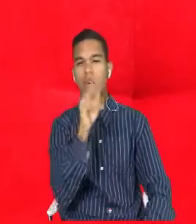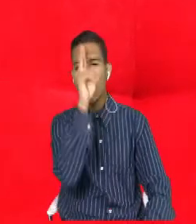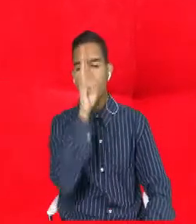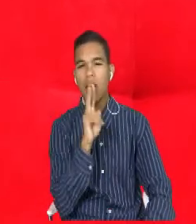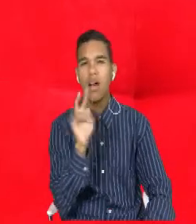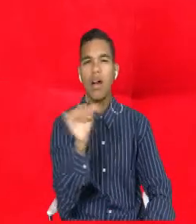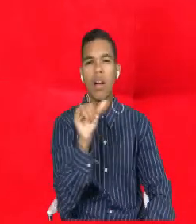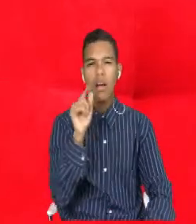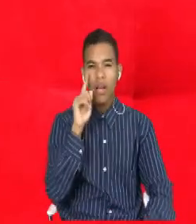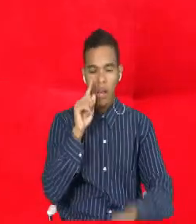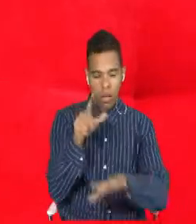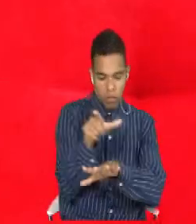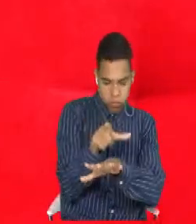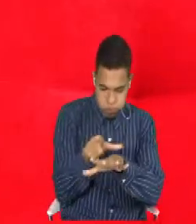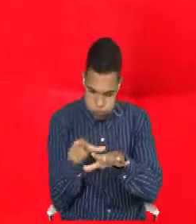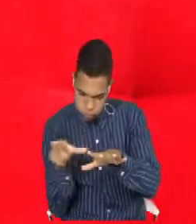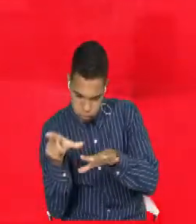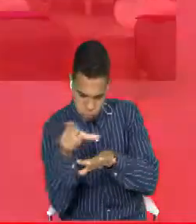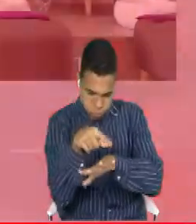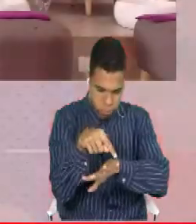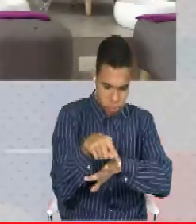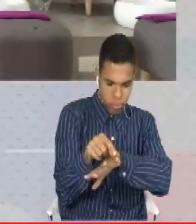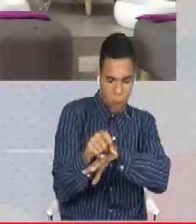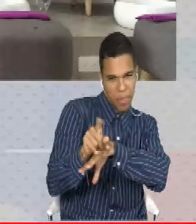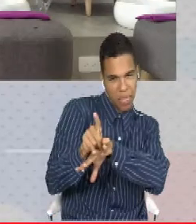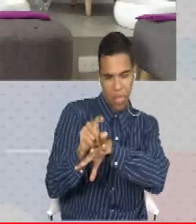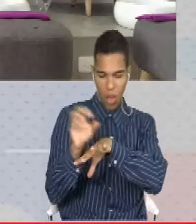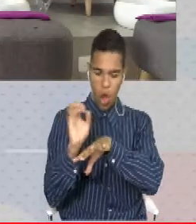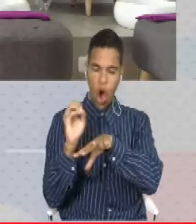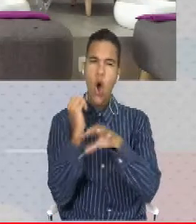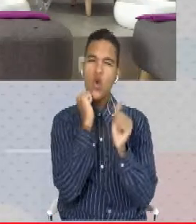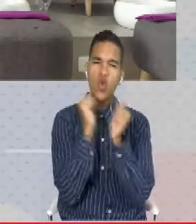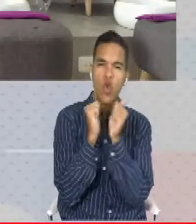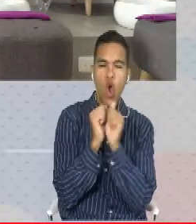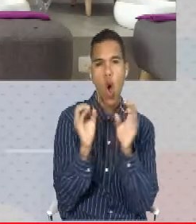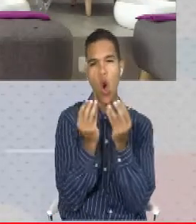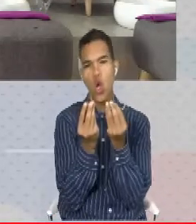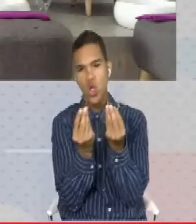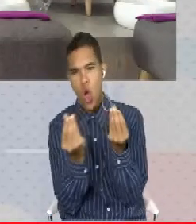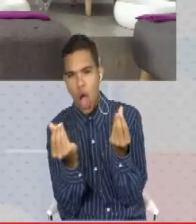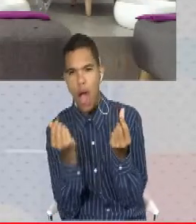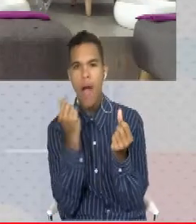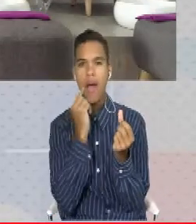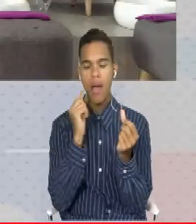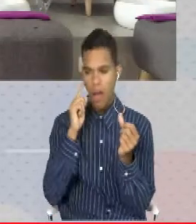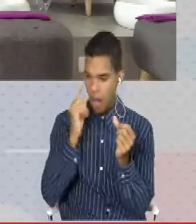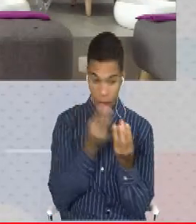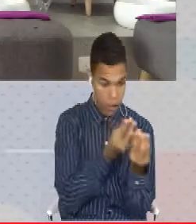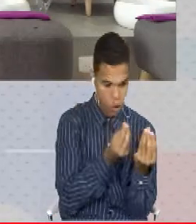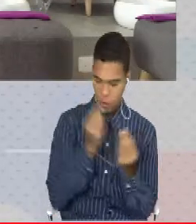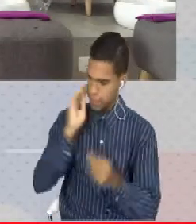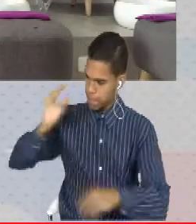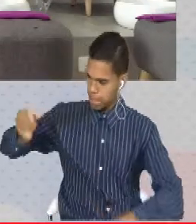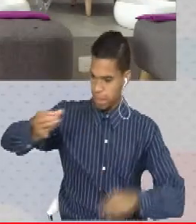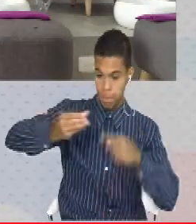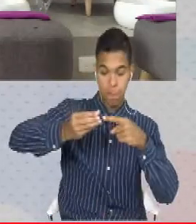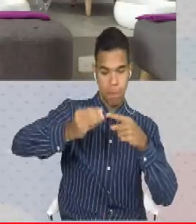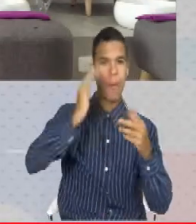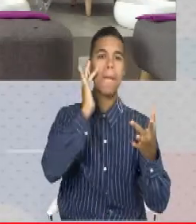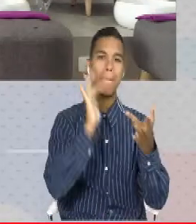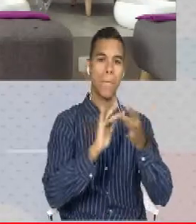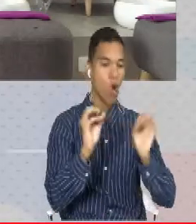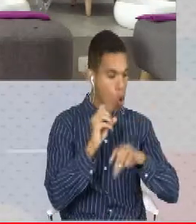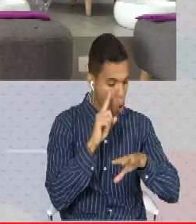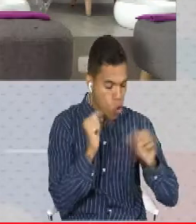es escamosa, si tiene alguna cuestión, y tenemos las bases para cada uno de estos efectos. Además les quiero contar una cosa así